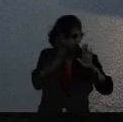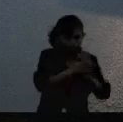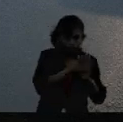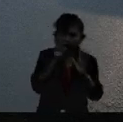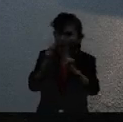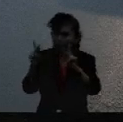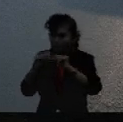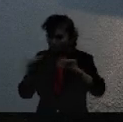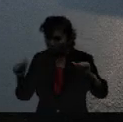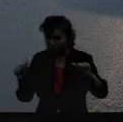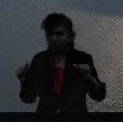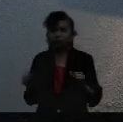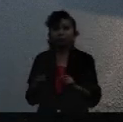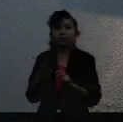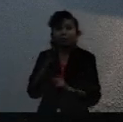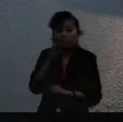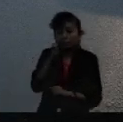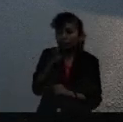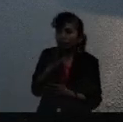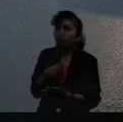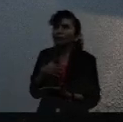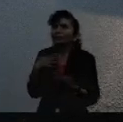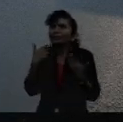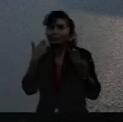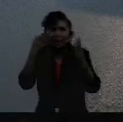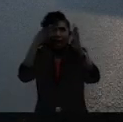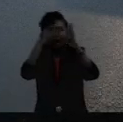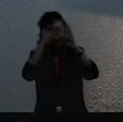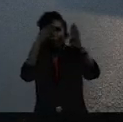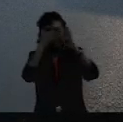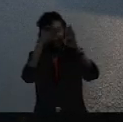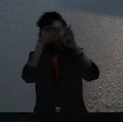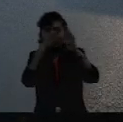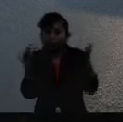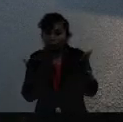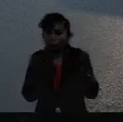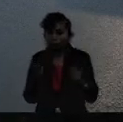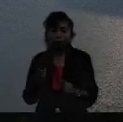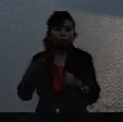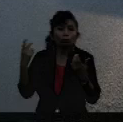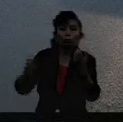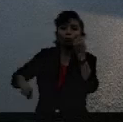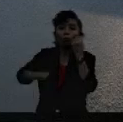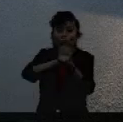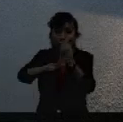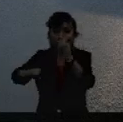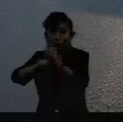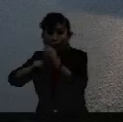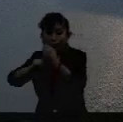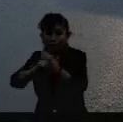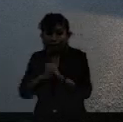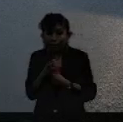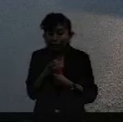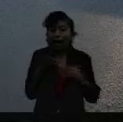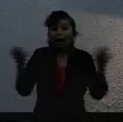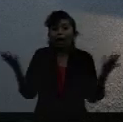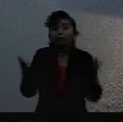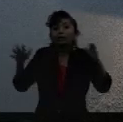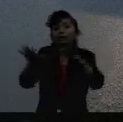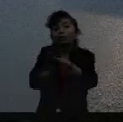inseguridad y la violencia y que busca no solo resolver lo urgente sino sentar esas bases